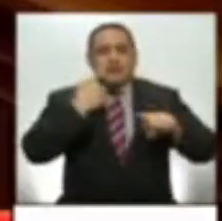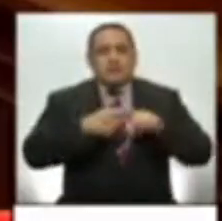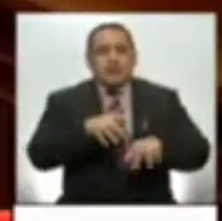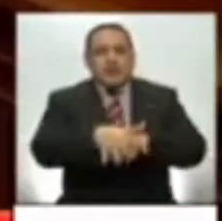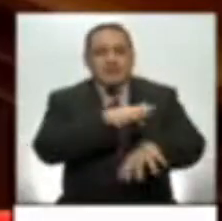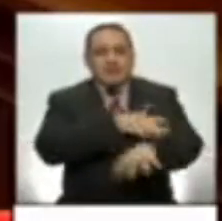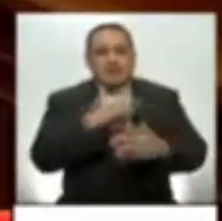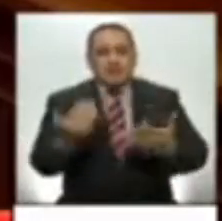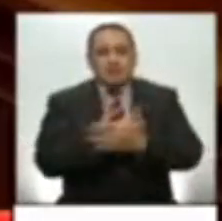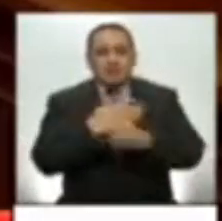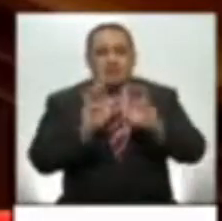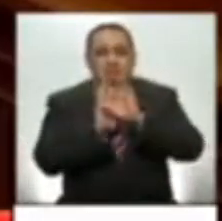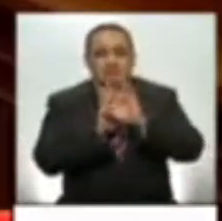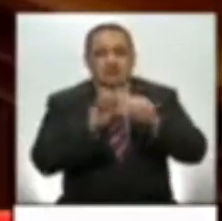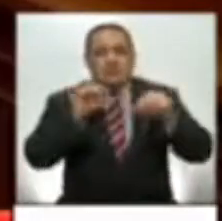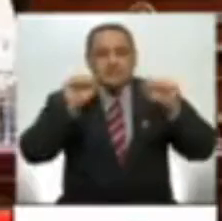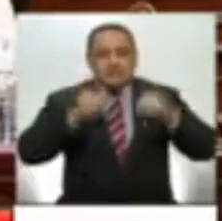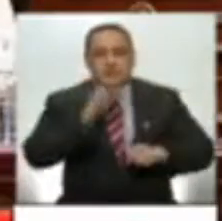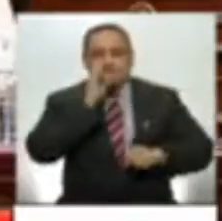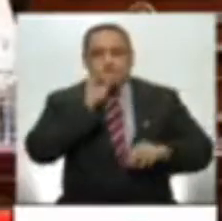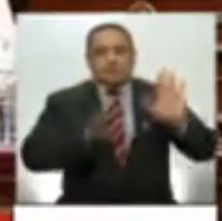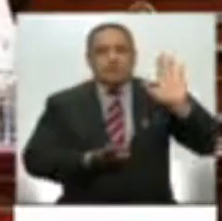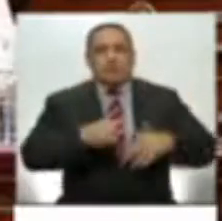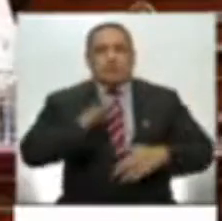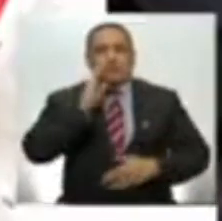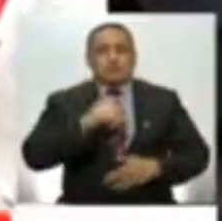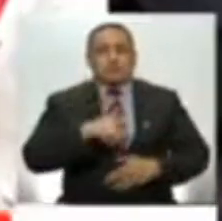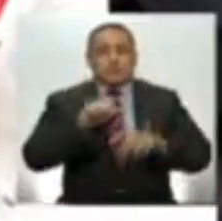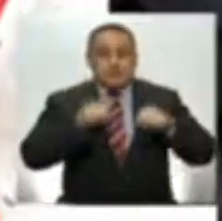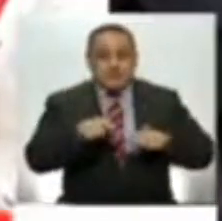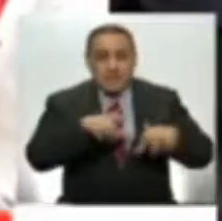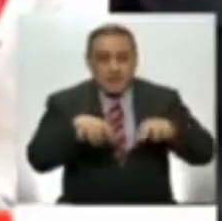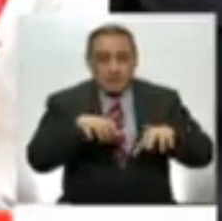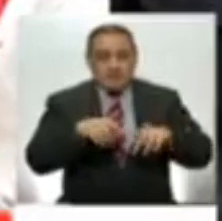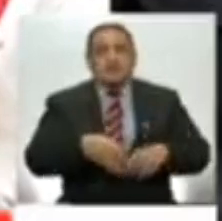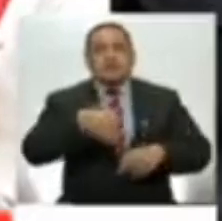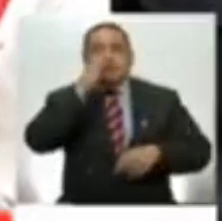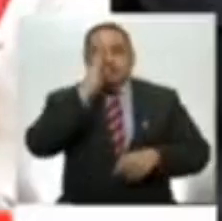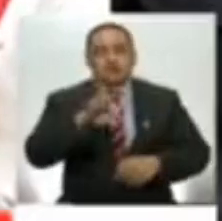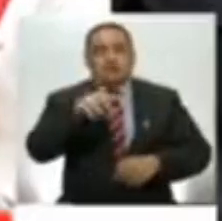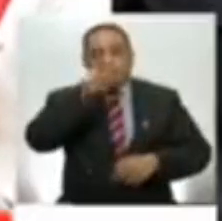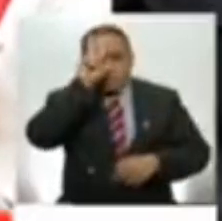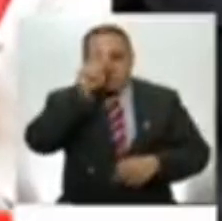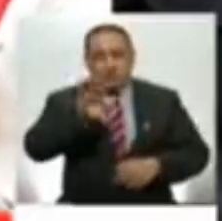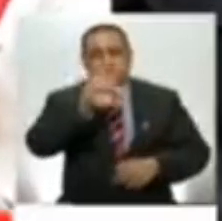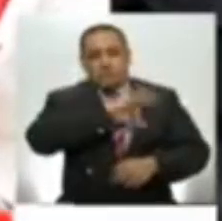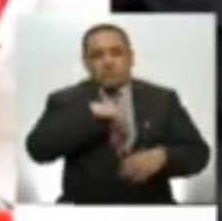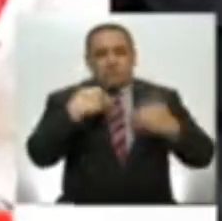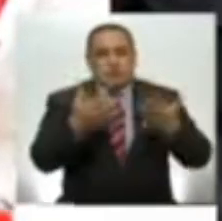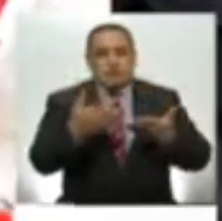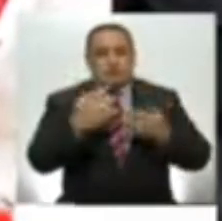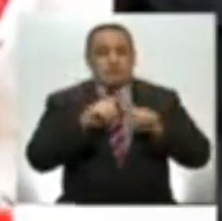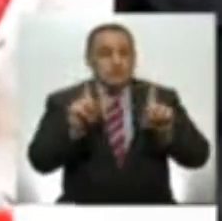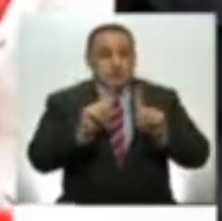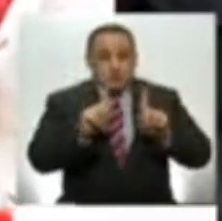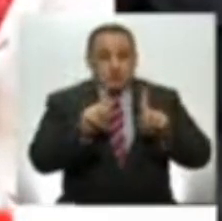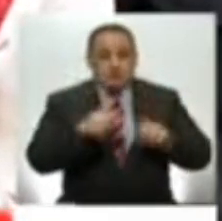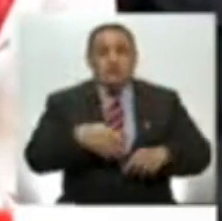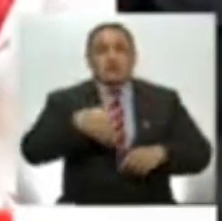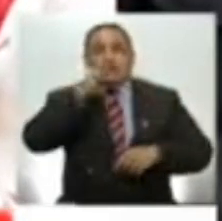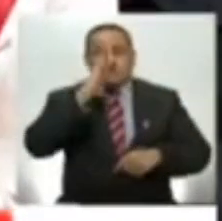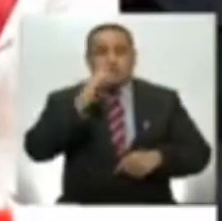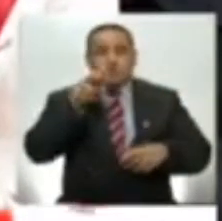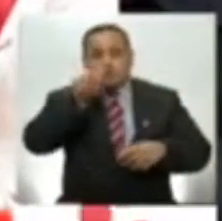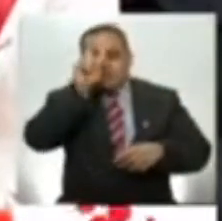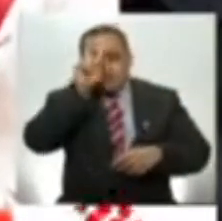asamblea constituyente, sí, juro. Si así lo hace, que Dios y la patria lo premien, sino que